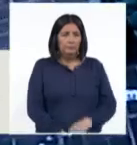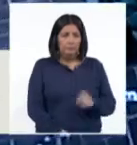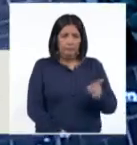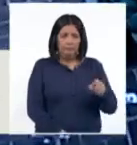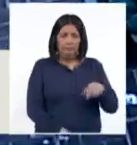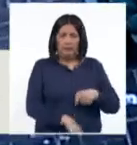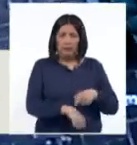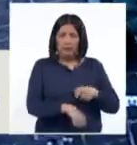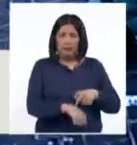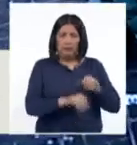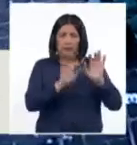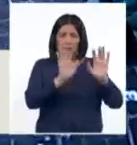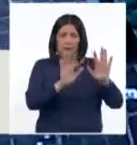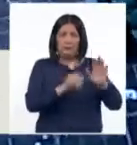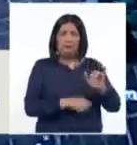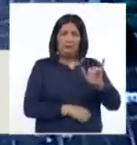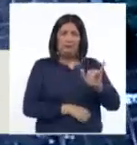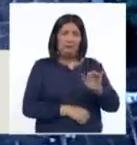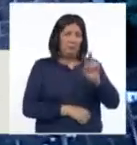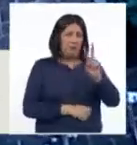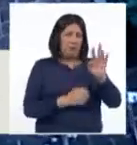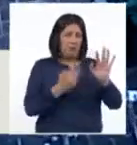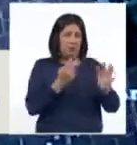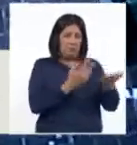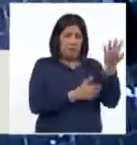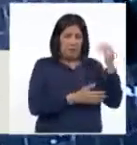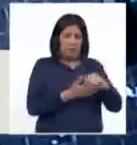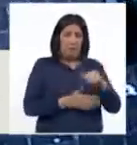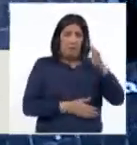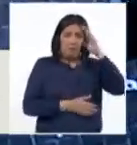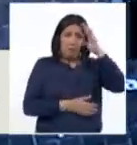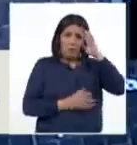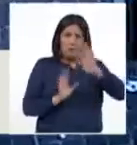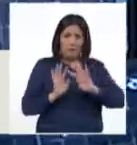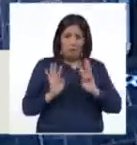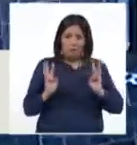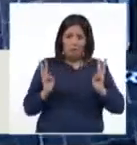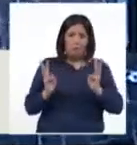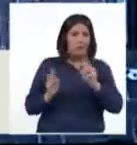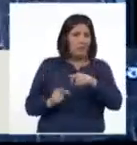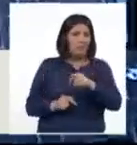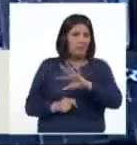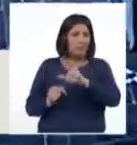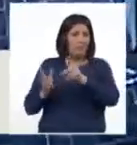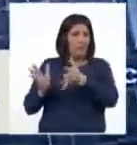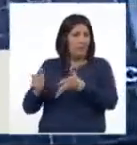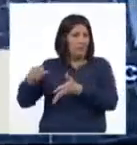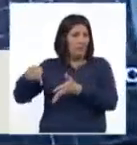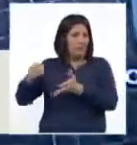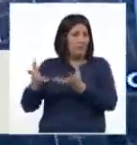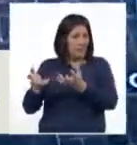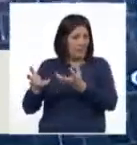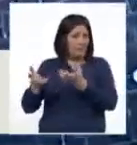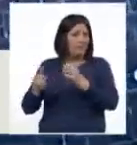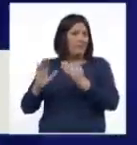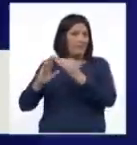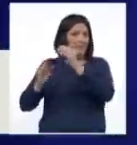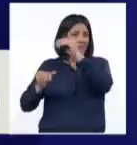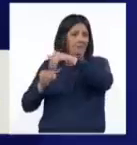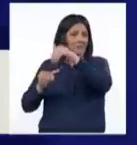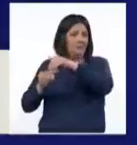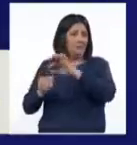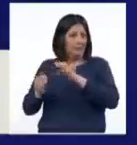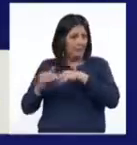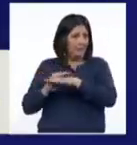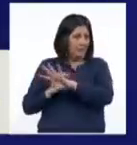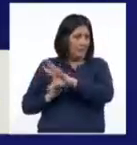Era las 10 y 27 de la mañana cuando la policía acercó a un grupo de delincuentes que habrían pretendido robar una agencia bancaria. En